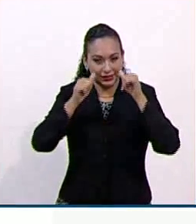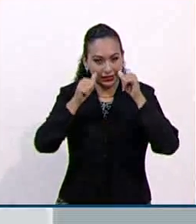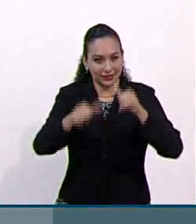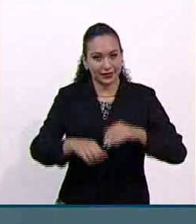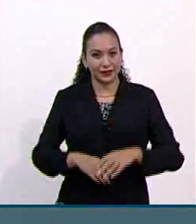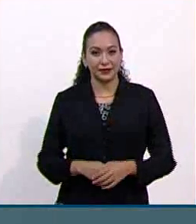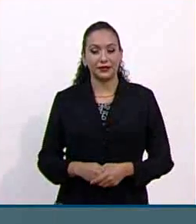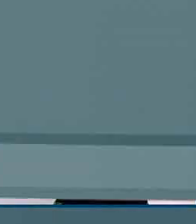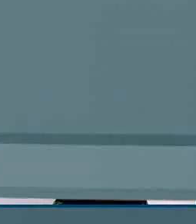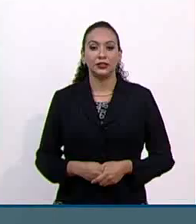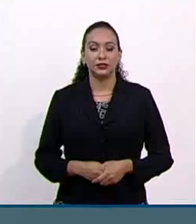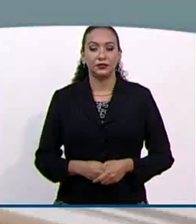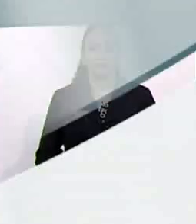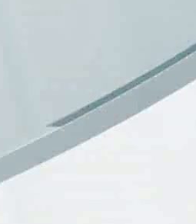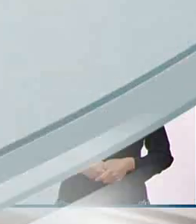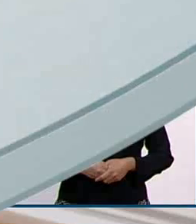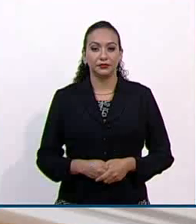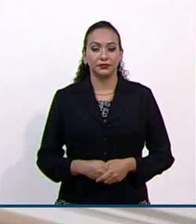naturaleza.